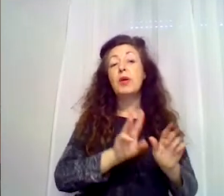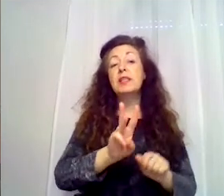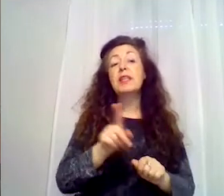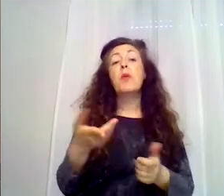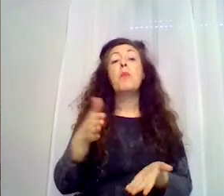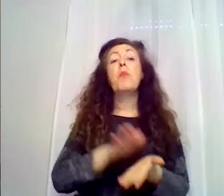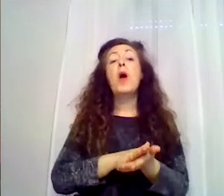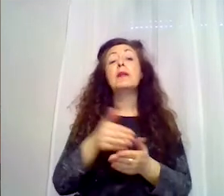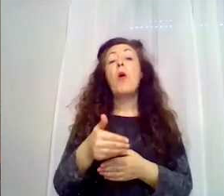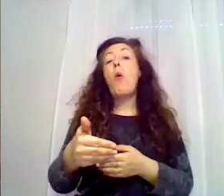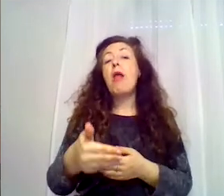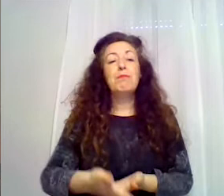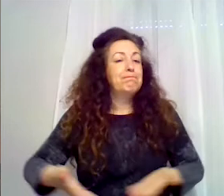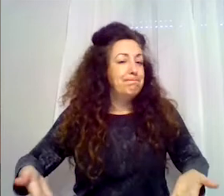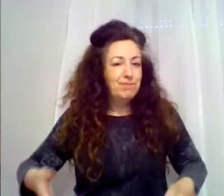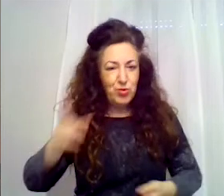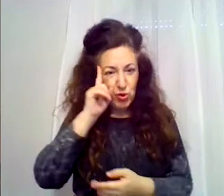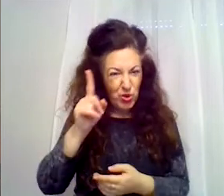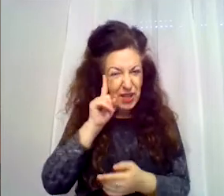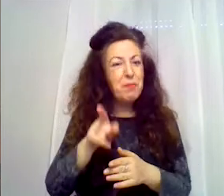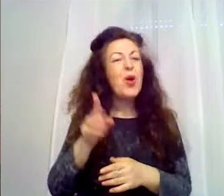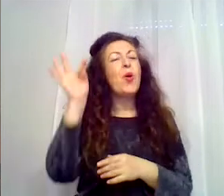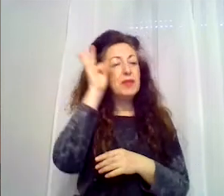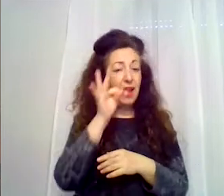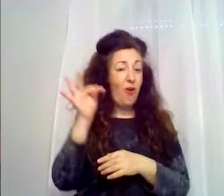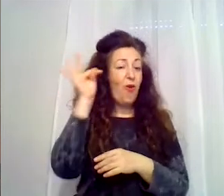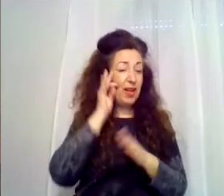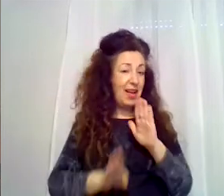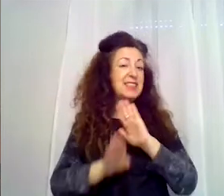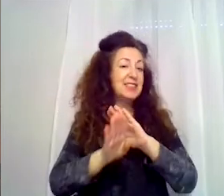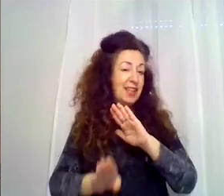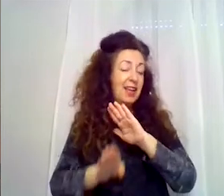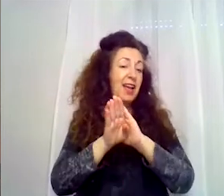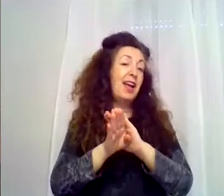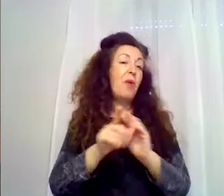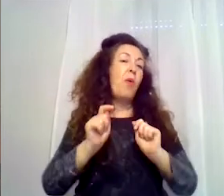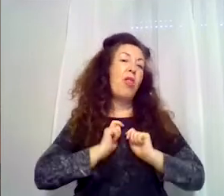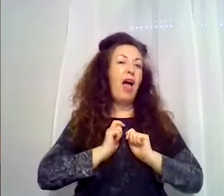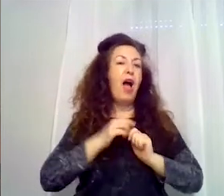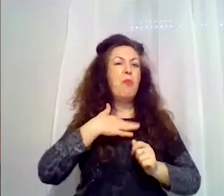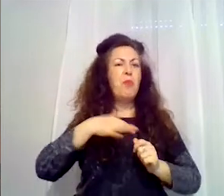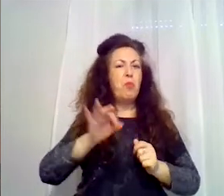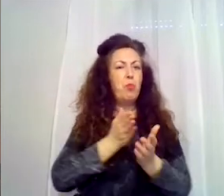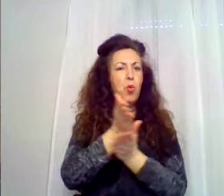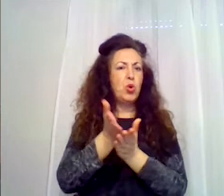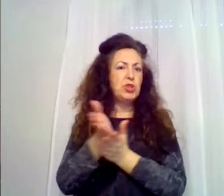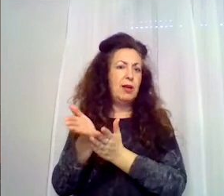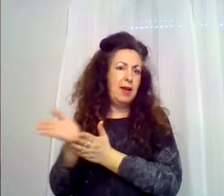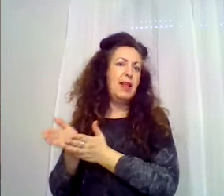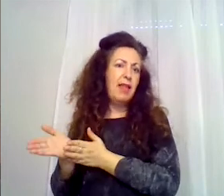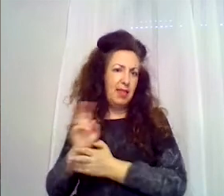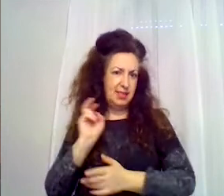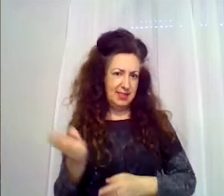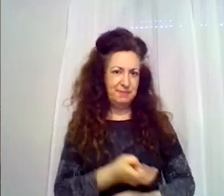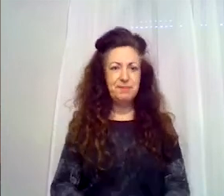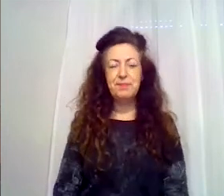nacimiento y la fecha de muerte, con un interrogante, 1593. O sea, que ya de una manera tan taxativa,